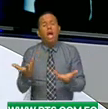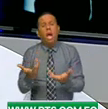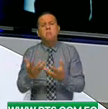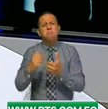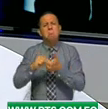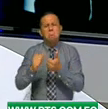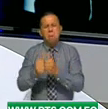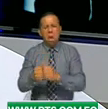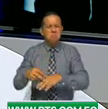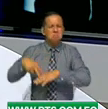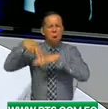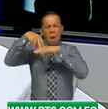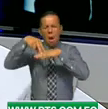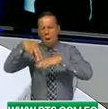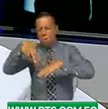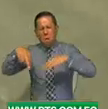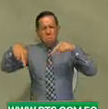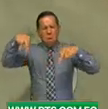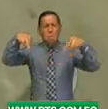Roca en Guayaquil.